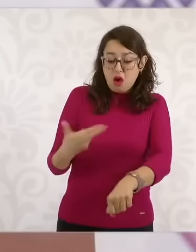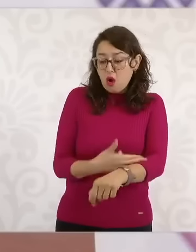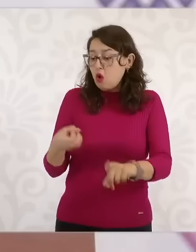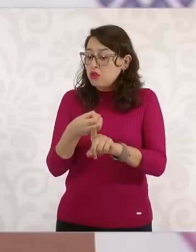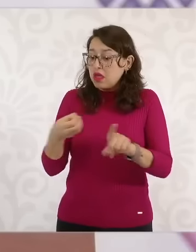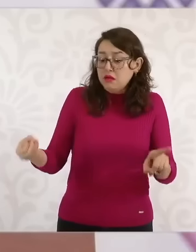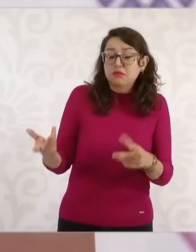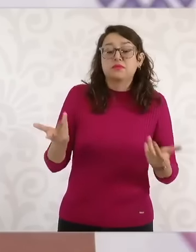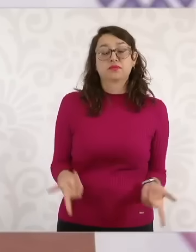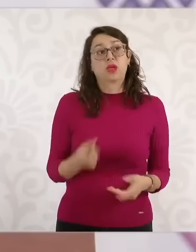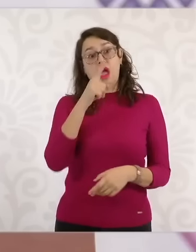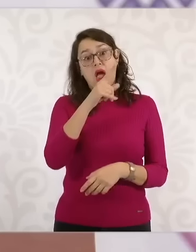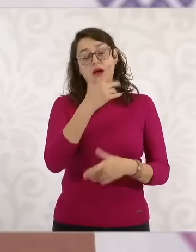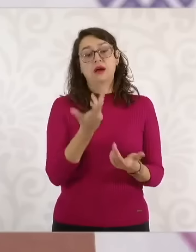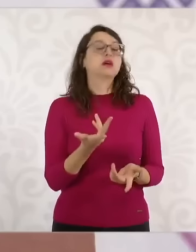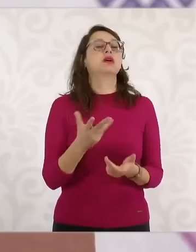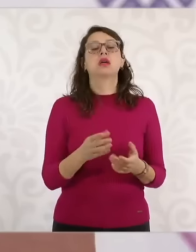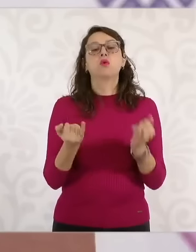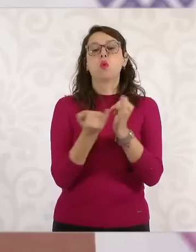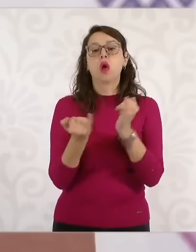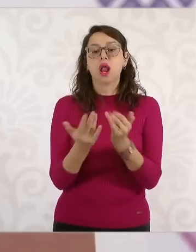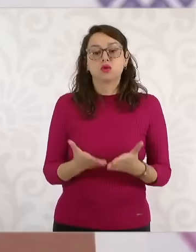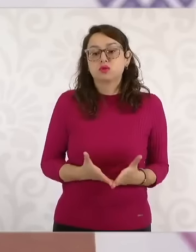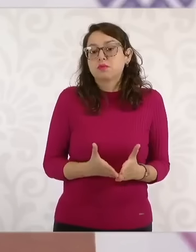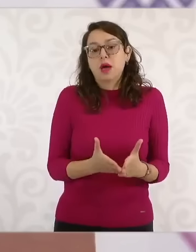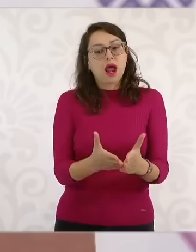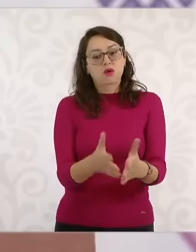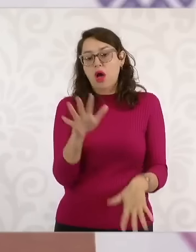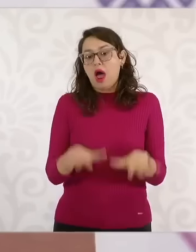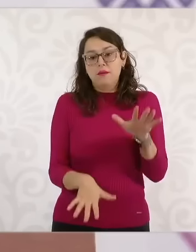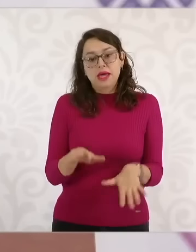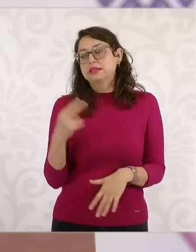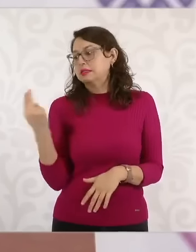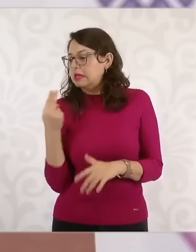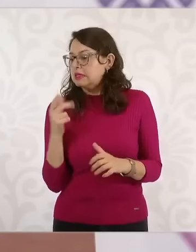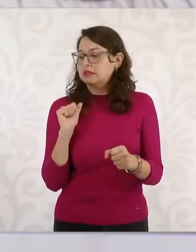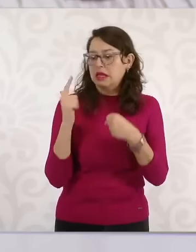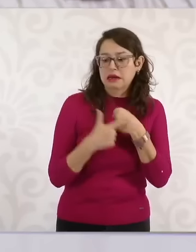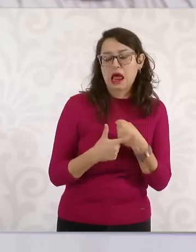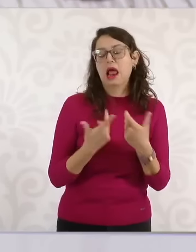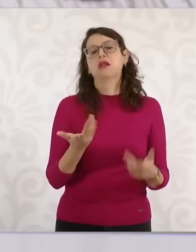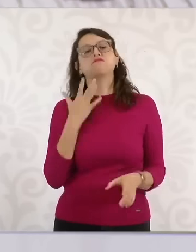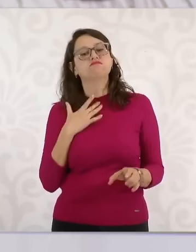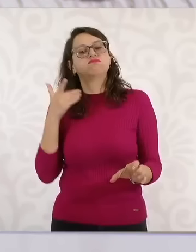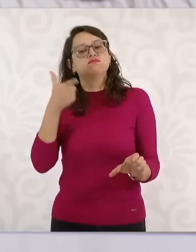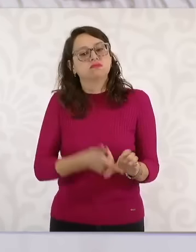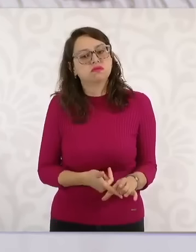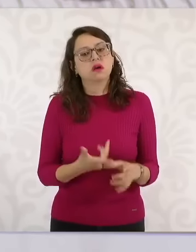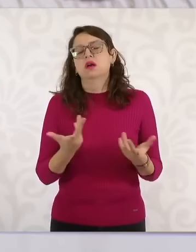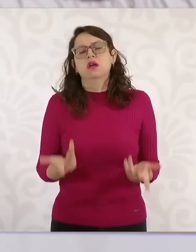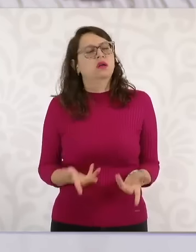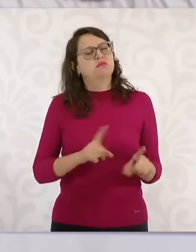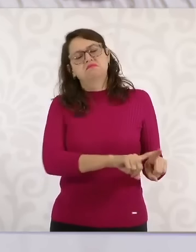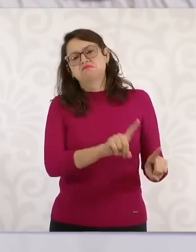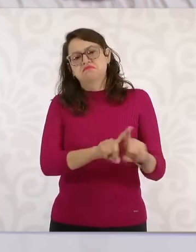ver, si un avión tiene que, pues como los barcos que han entrado, si tienen que cargar combustible por alguna circunstancia,